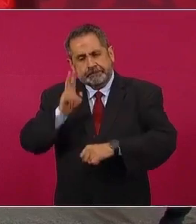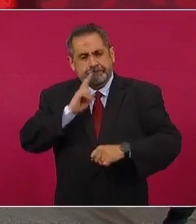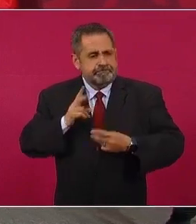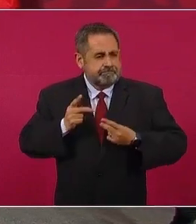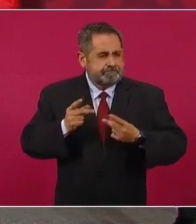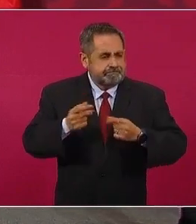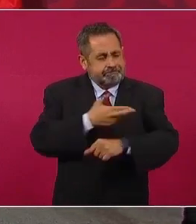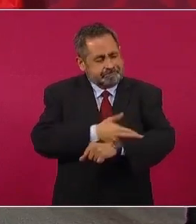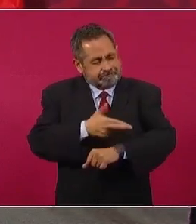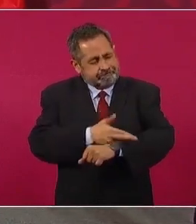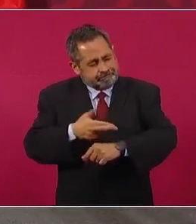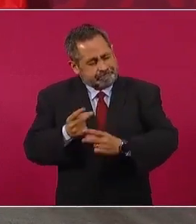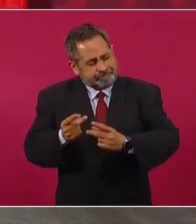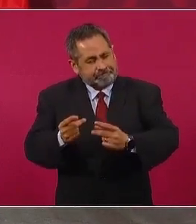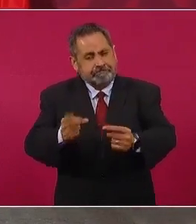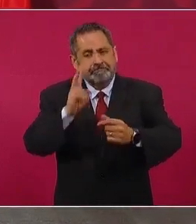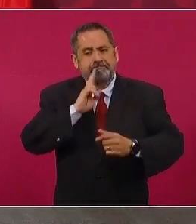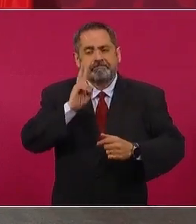apresurando